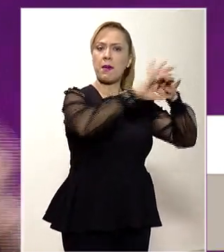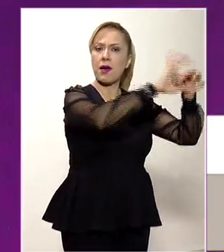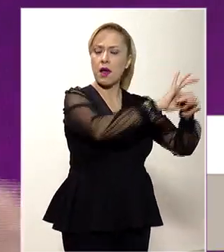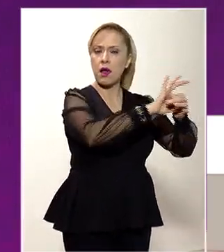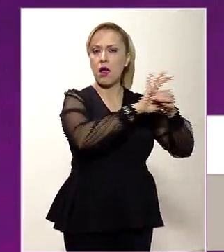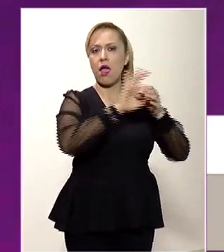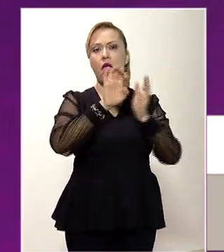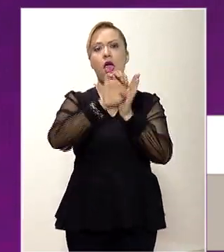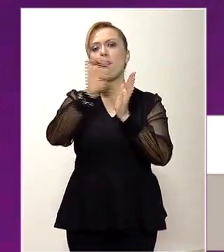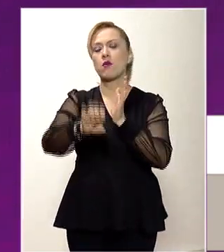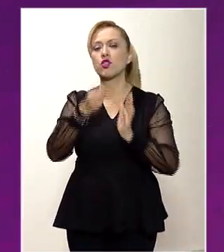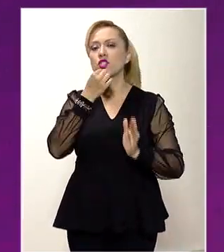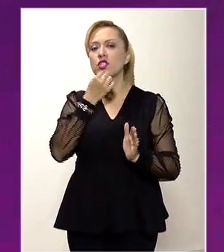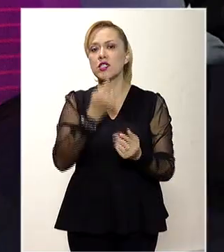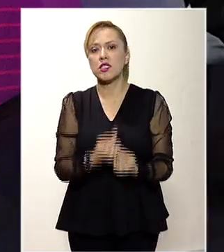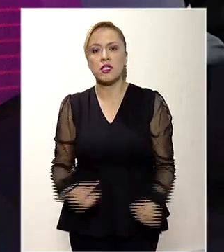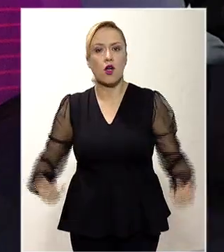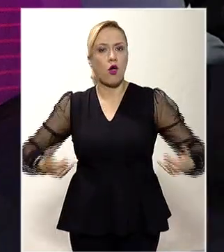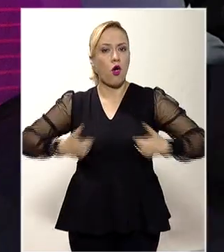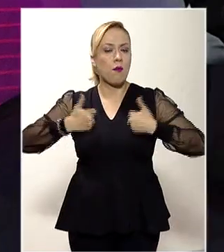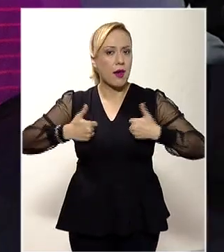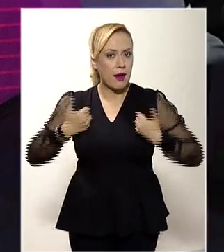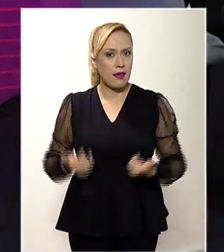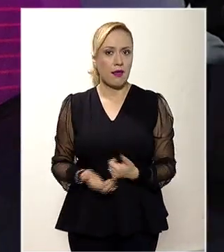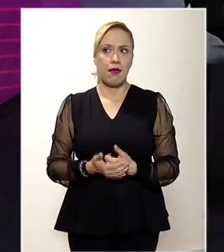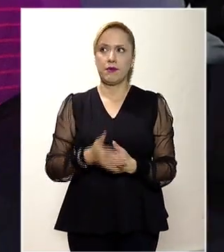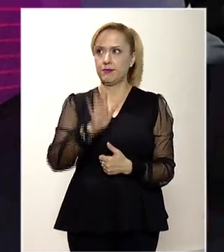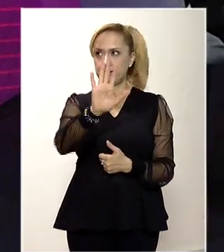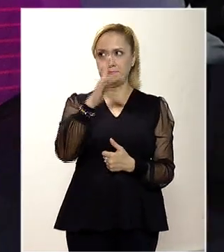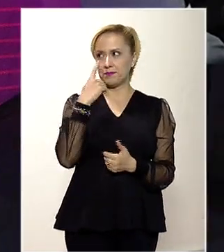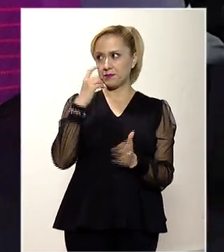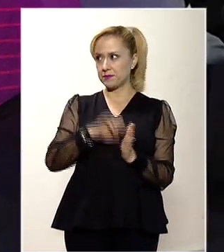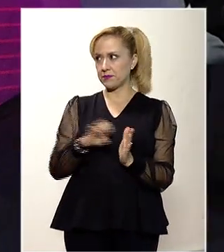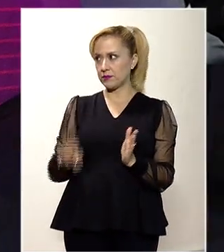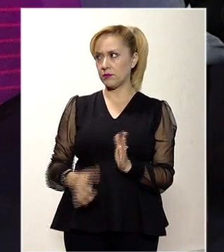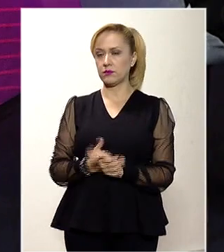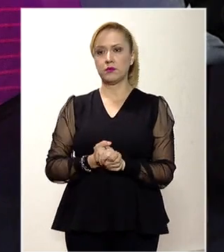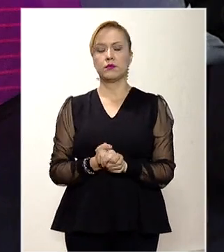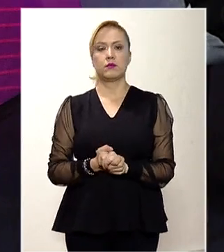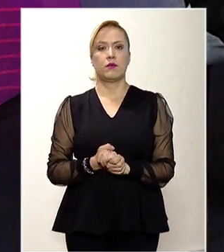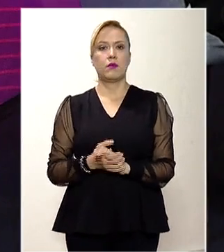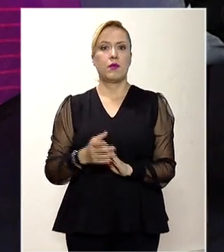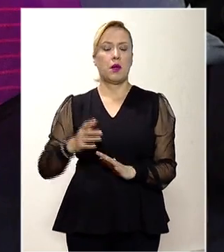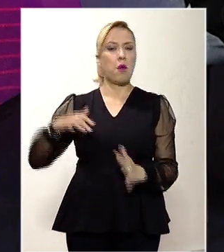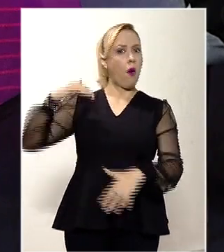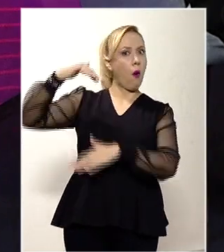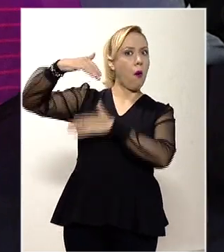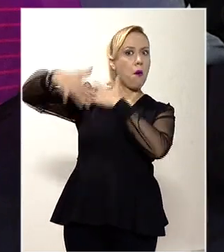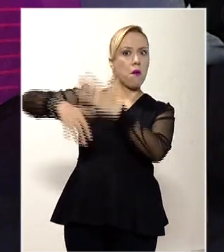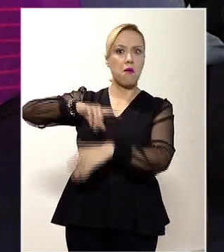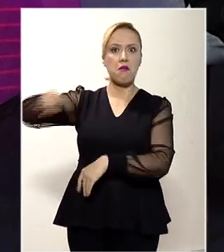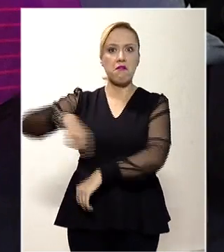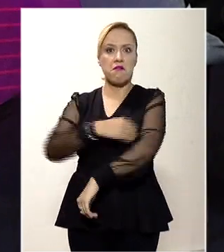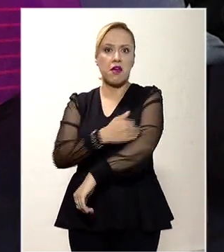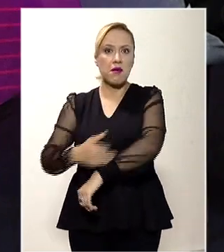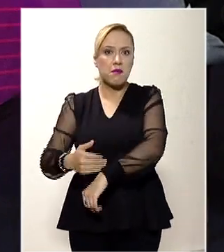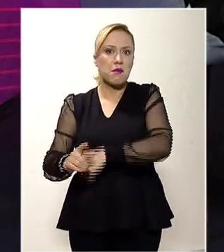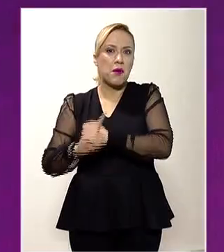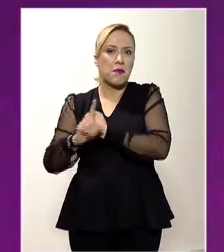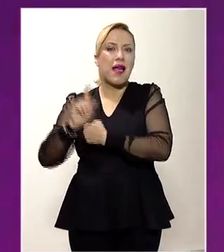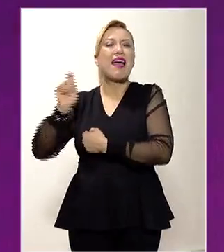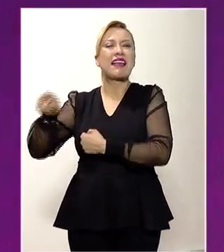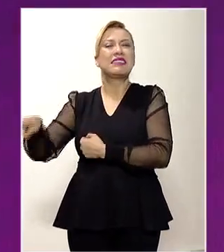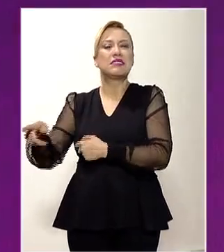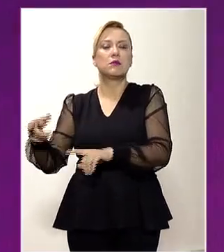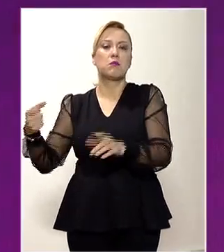familiares, particularmente en casos de niños, niñas y adolescentes. Es decir, contextos donde puede haber violencia familiar, donde puede haber desintegración familiar, que a lo mejor